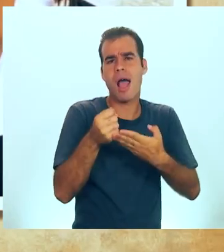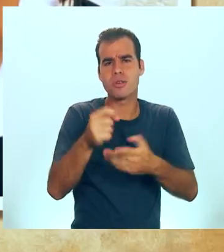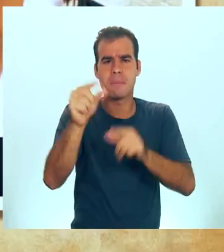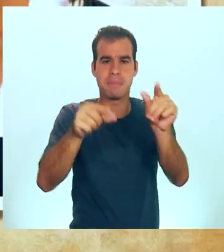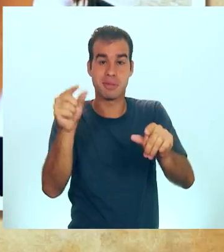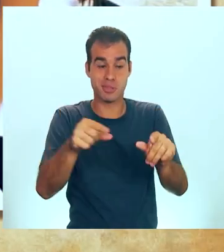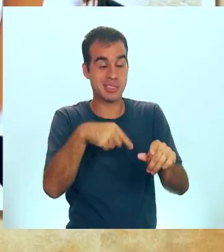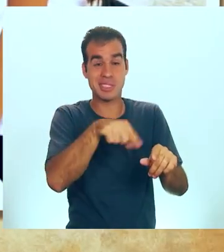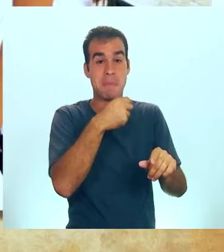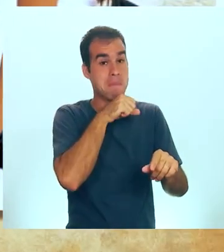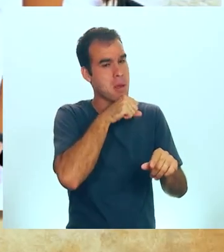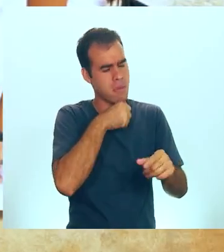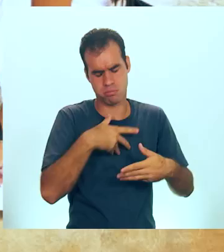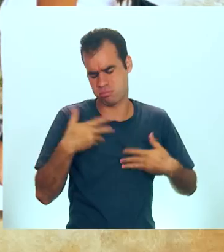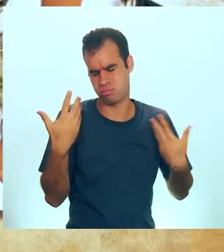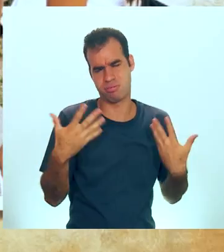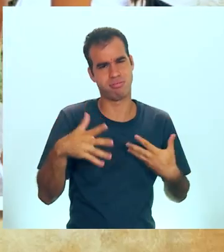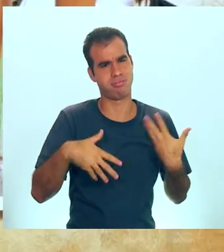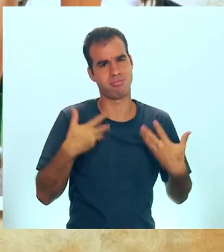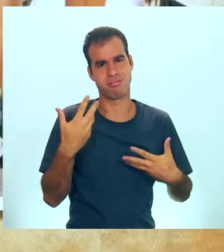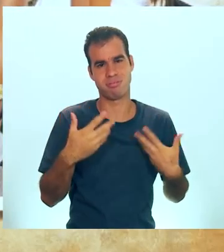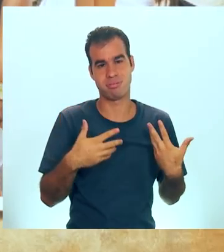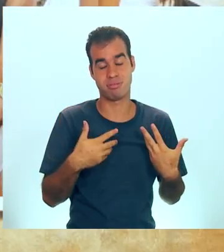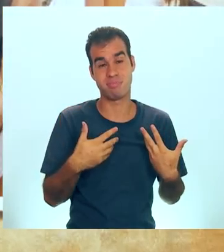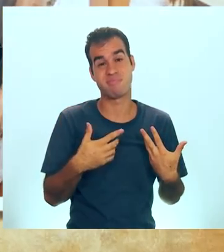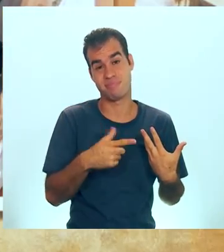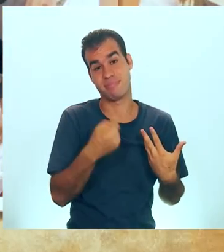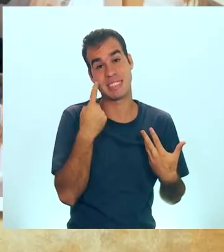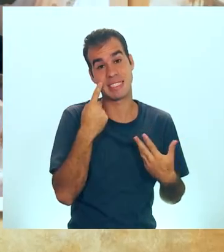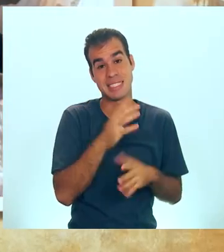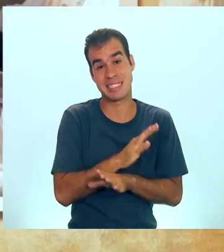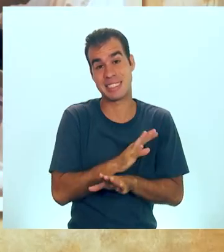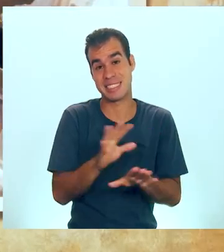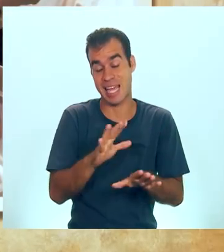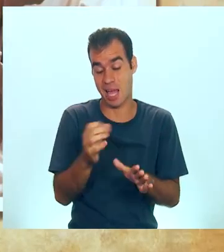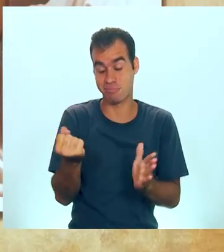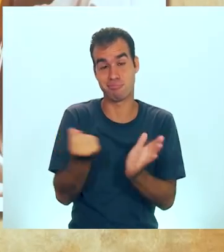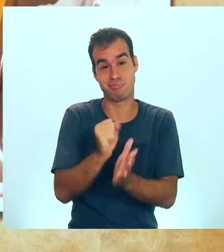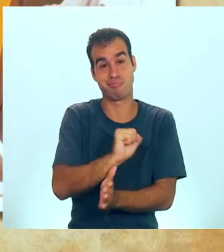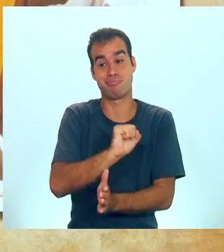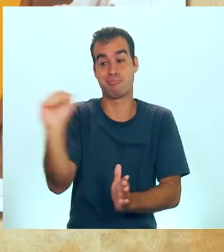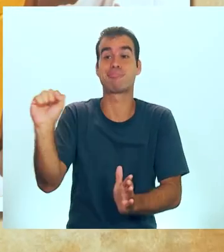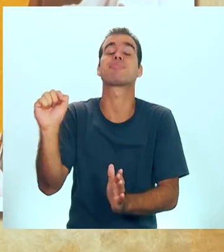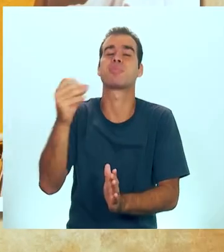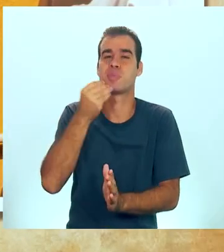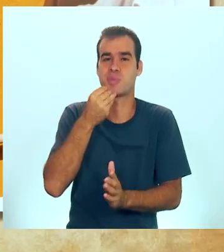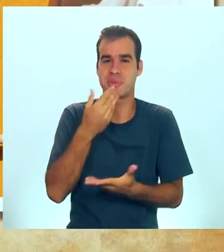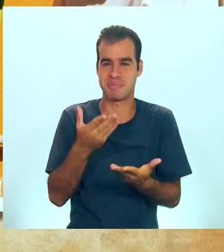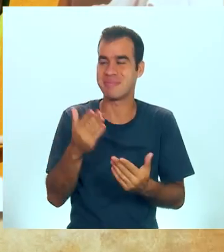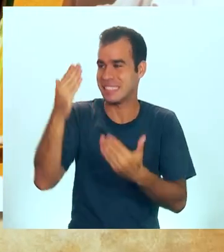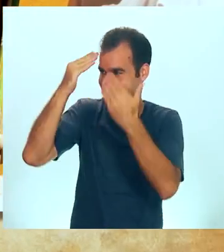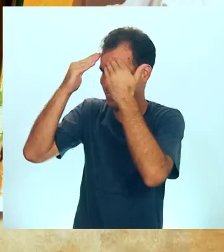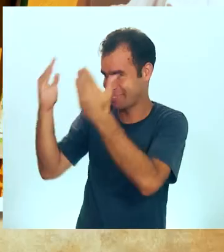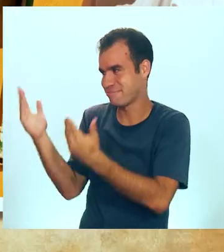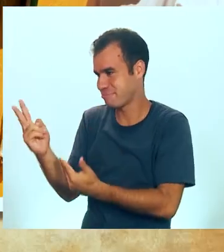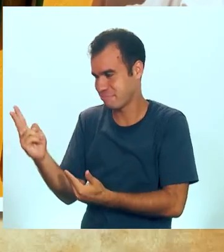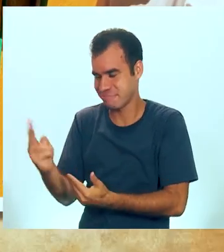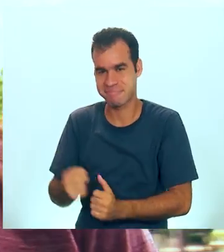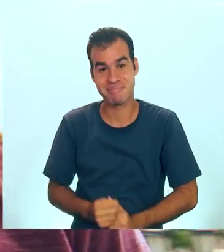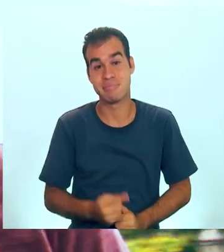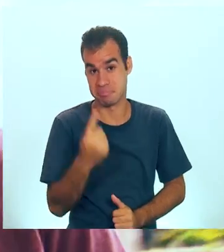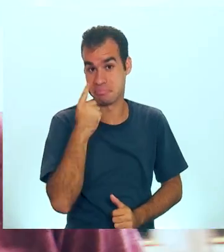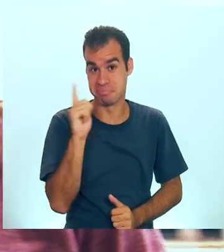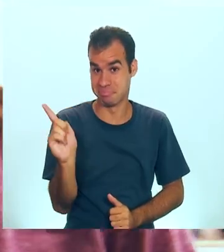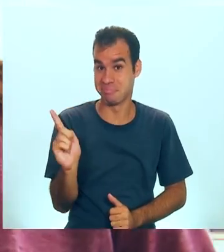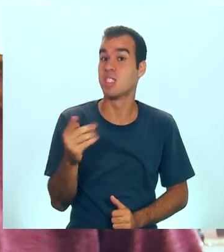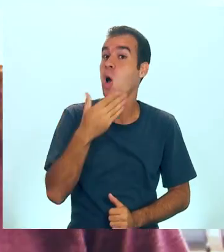orgullosa, como ya dije, y no ve la hora también de que tenga el título de graduada en mi casa. Muchísimas gracias, muchachas. Como ven, una